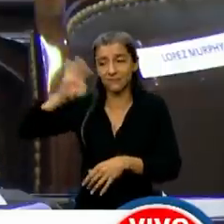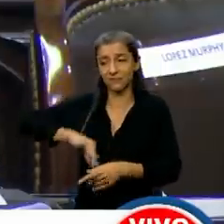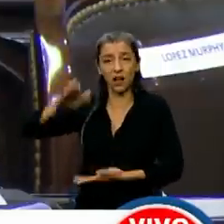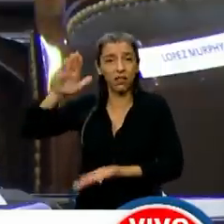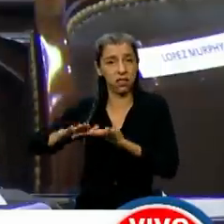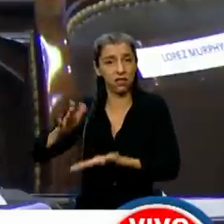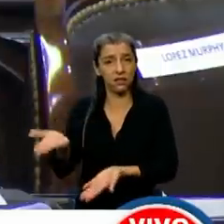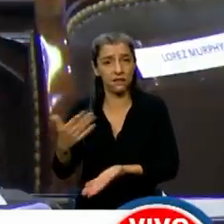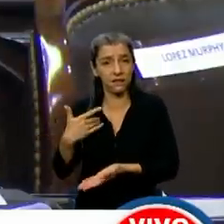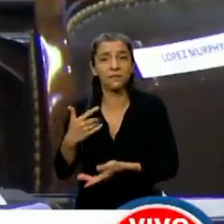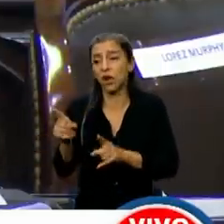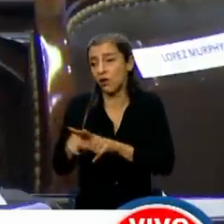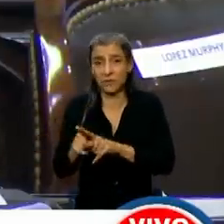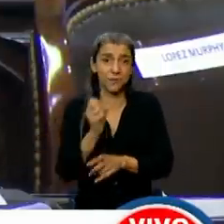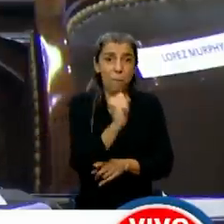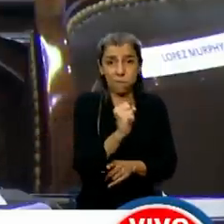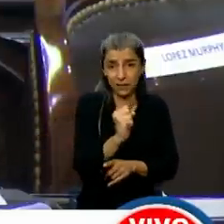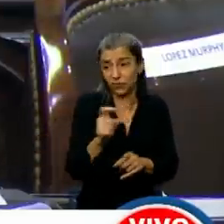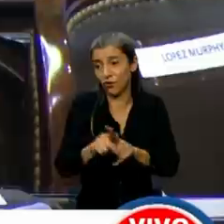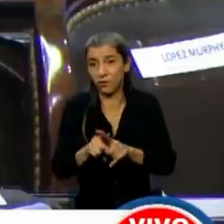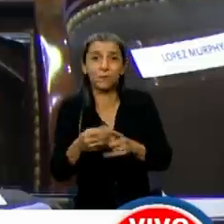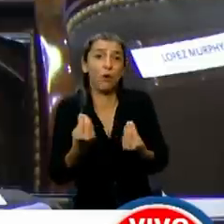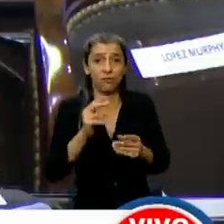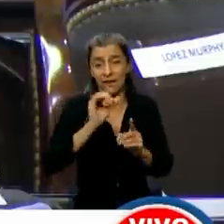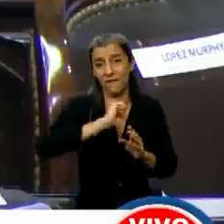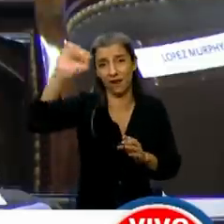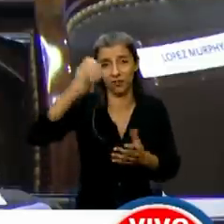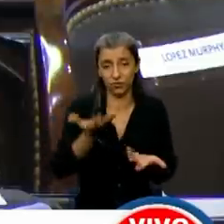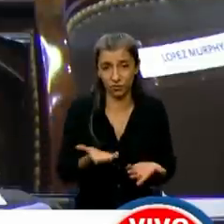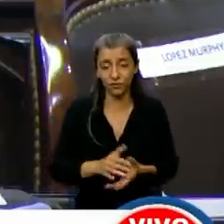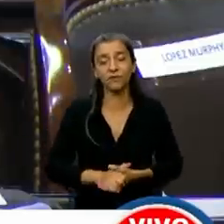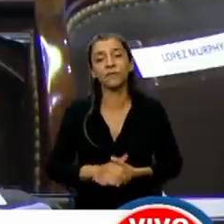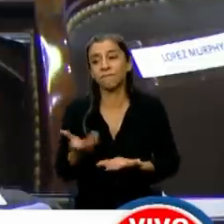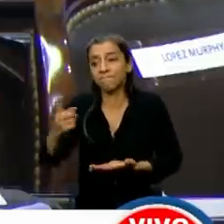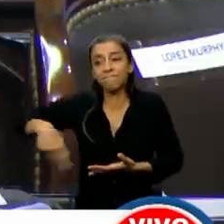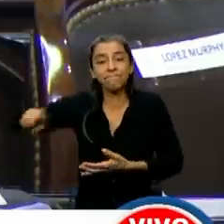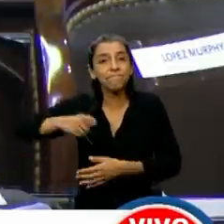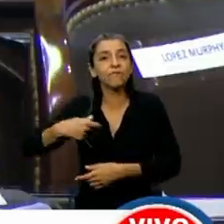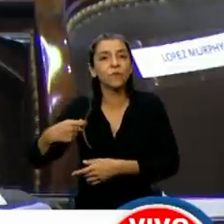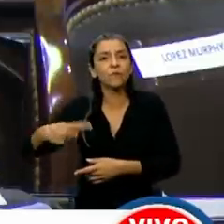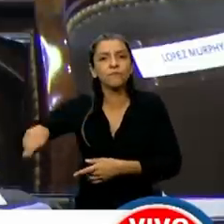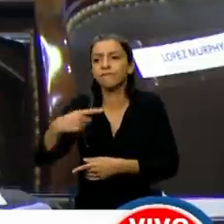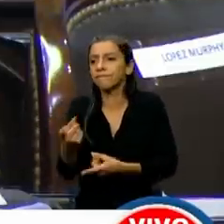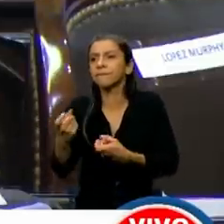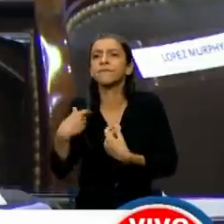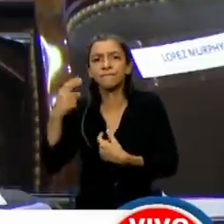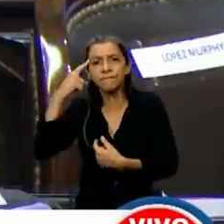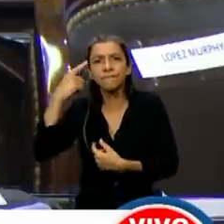peso y con la tremenda inflación que estamos viviendo ellos necesitan previsibilidad